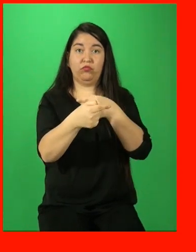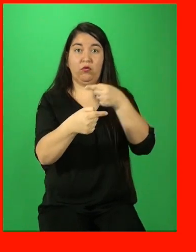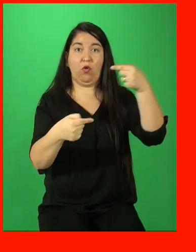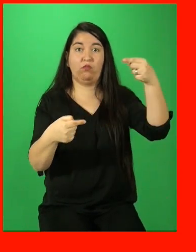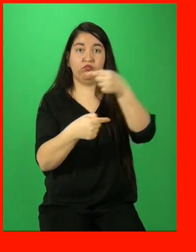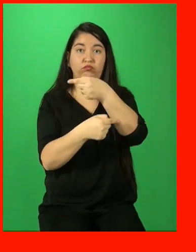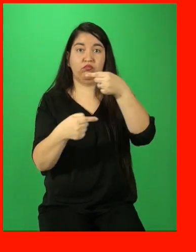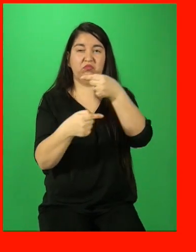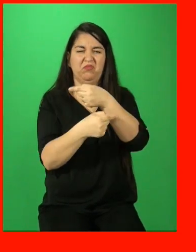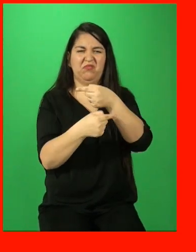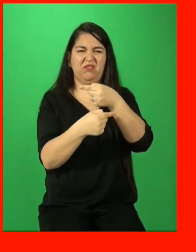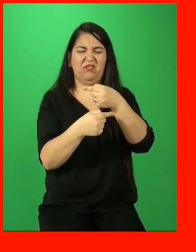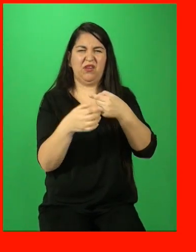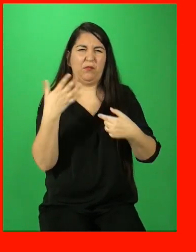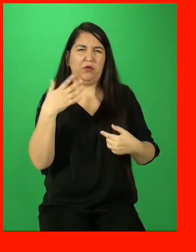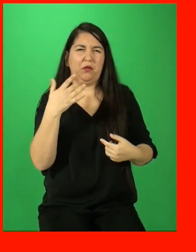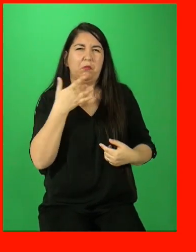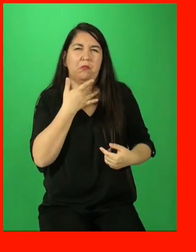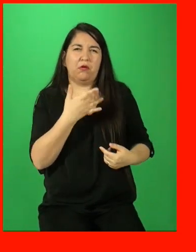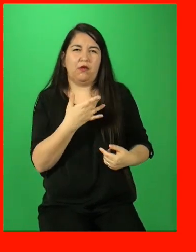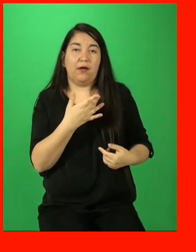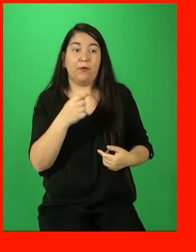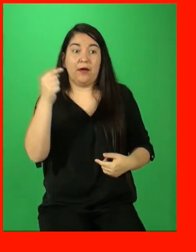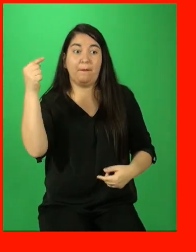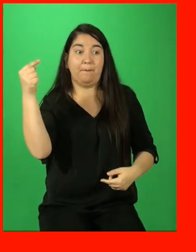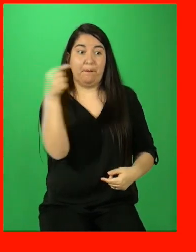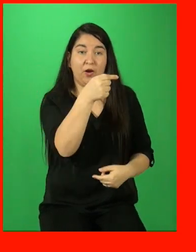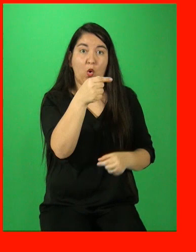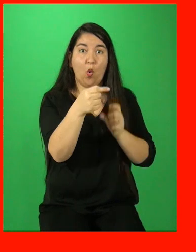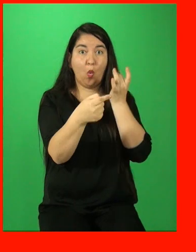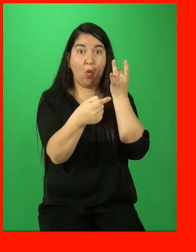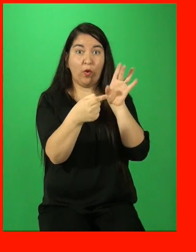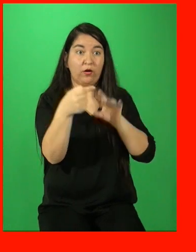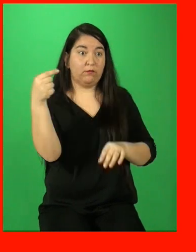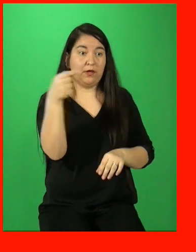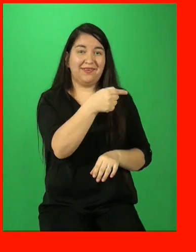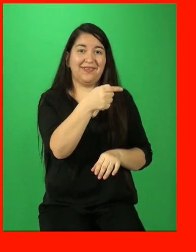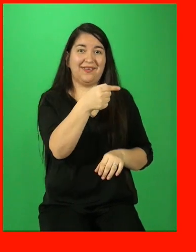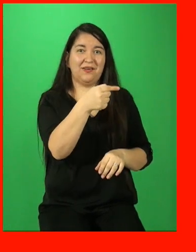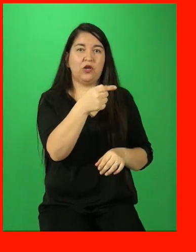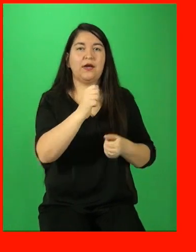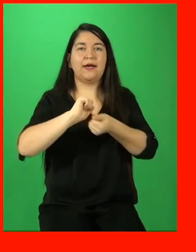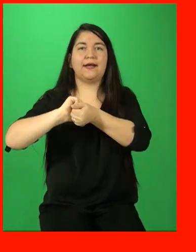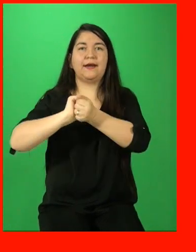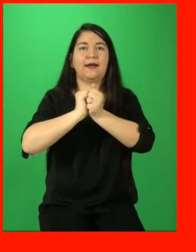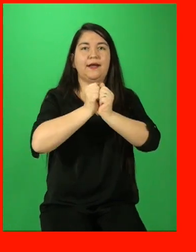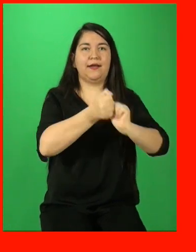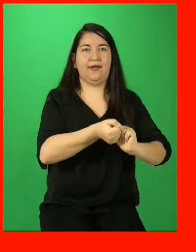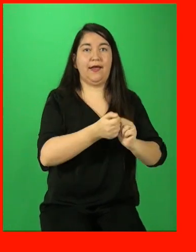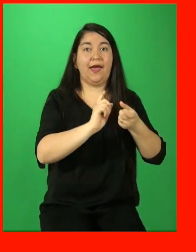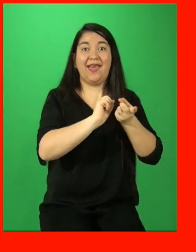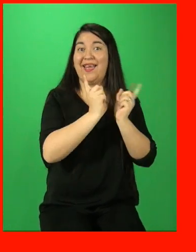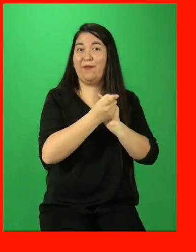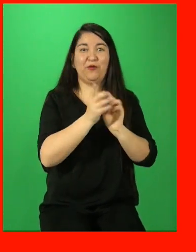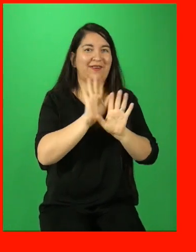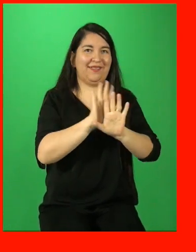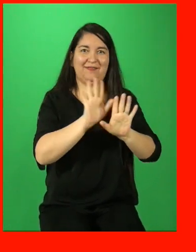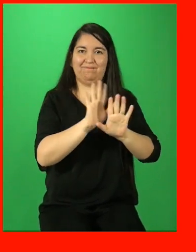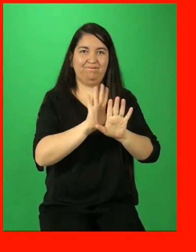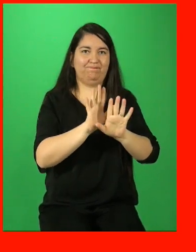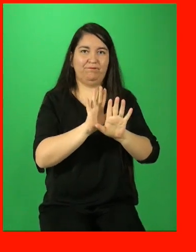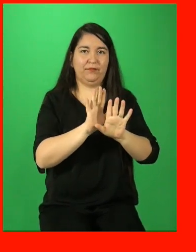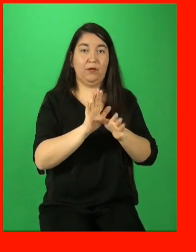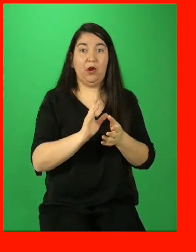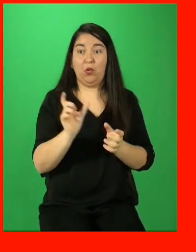importante. Cuando la flecha marca un solo sentido, quiere decir que esta reacción es irreversible, que de los productos